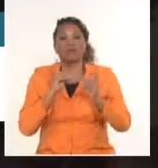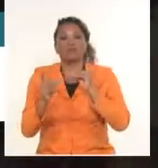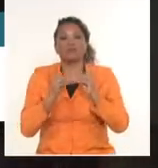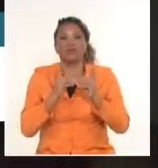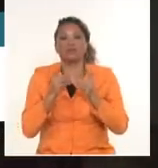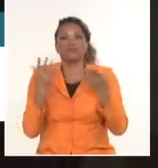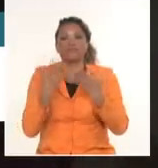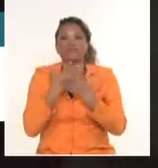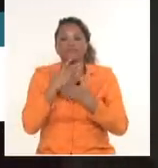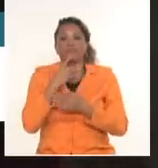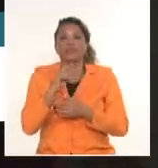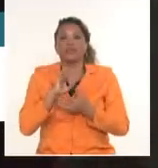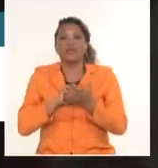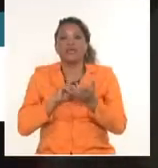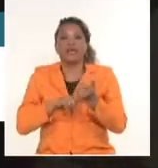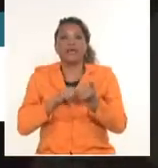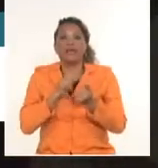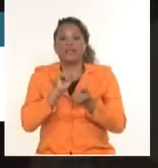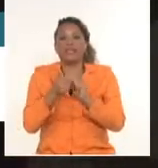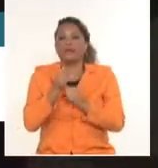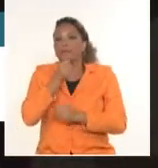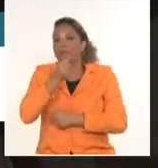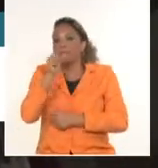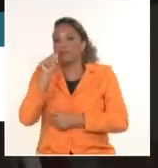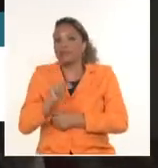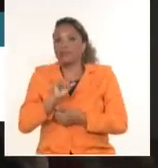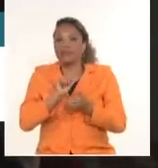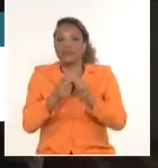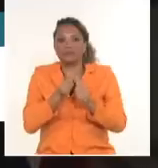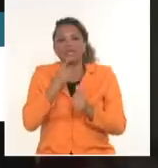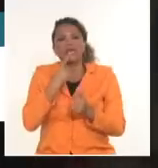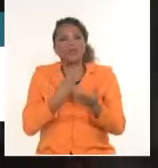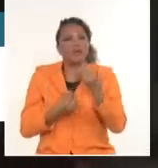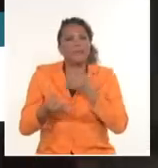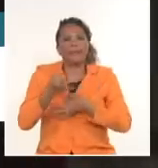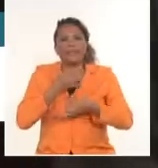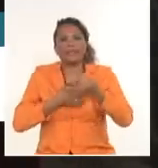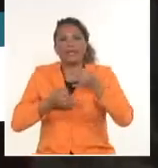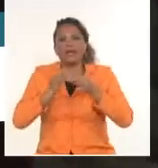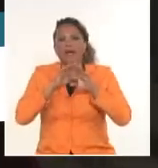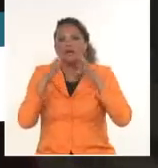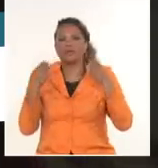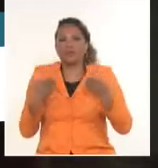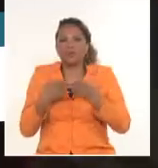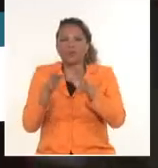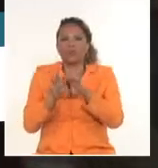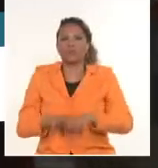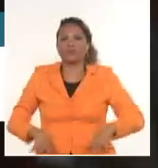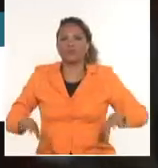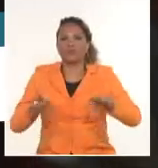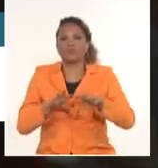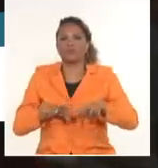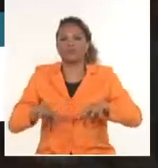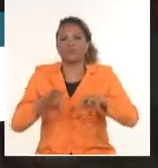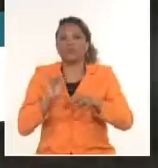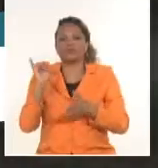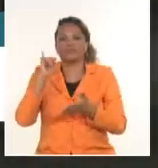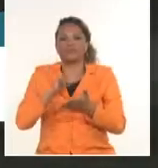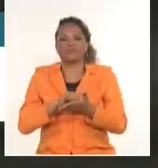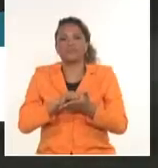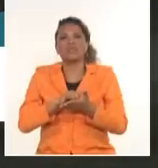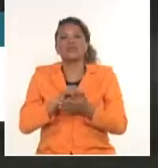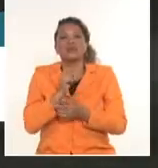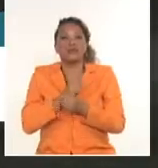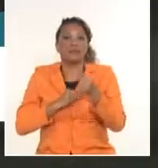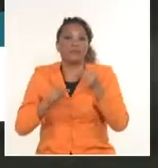compañero Daniel Gotay, que además nos ha dado un muy buen balance, Lady, de lo que ha acontecido en estas Olimpiadas. Y sobre todo de lo